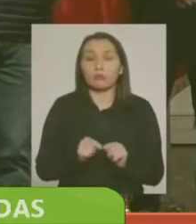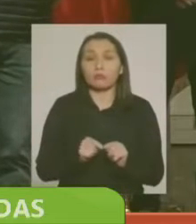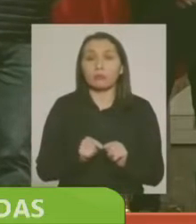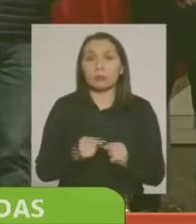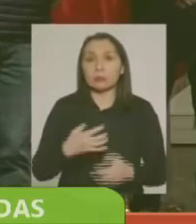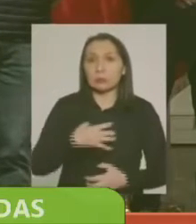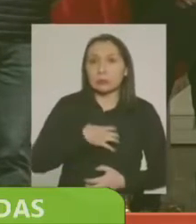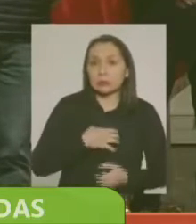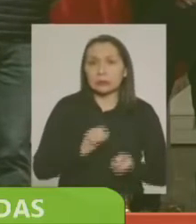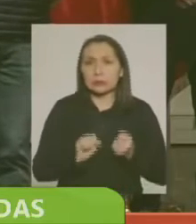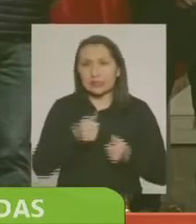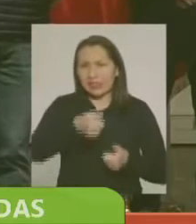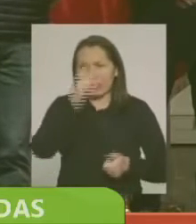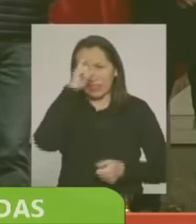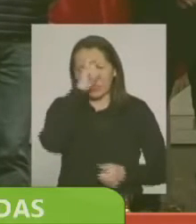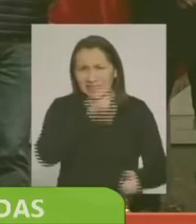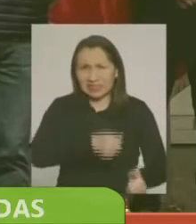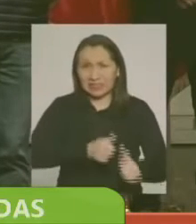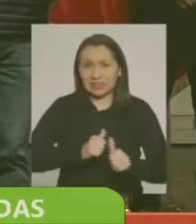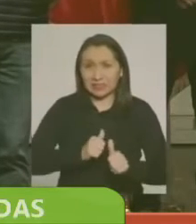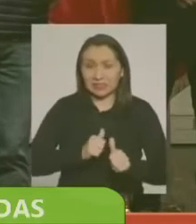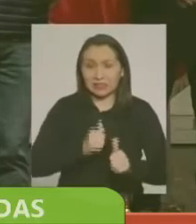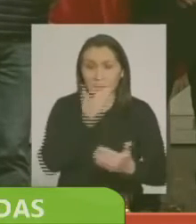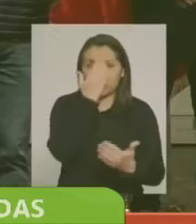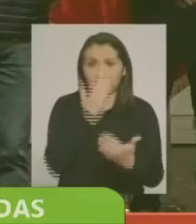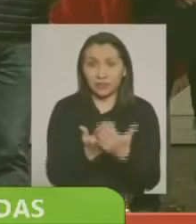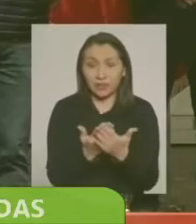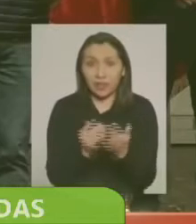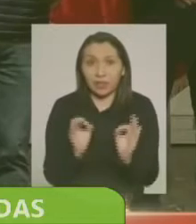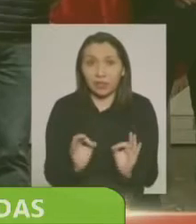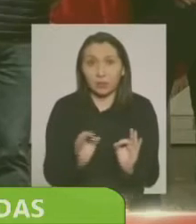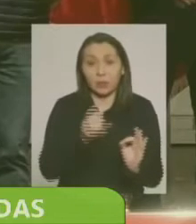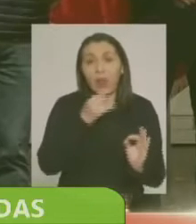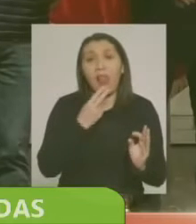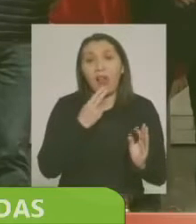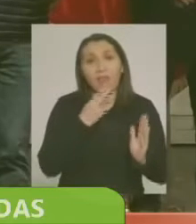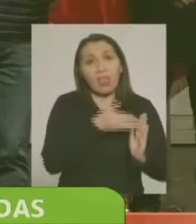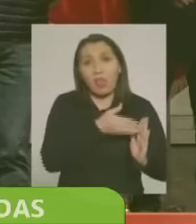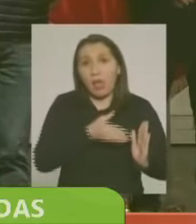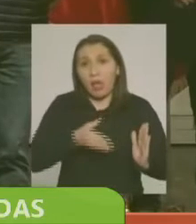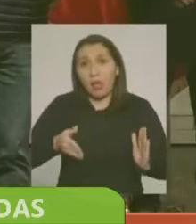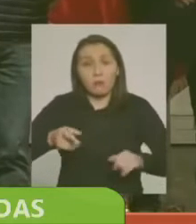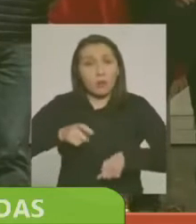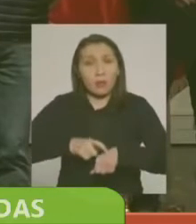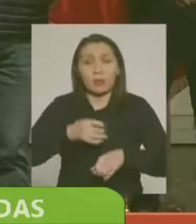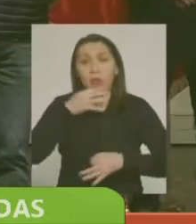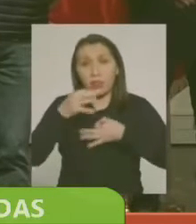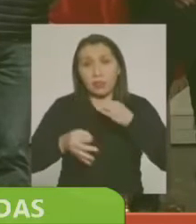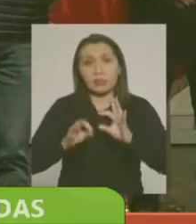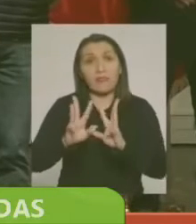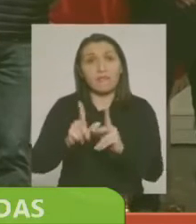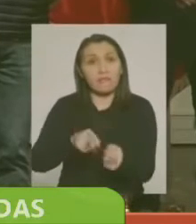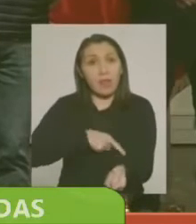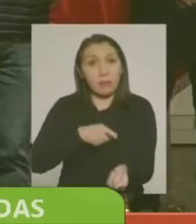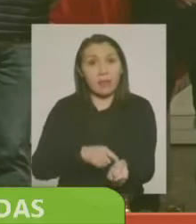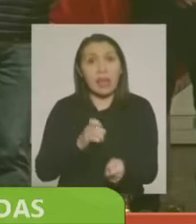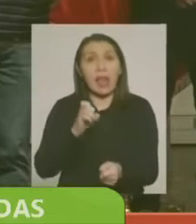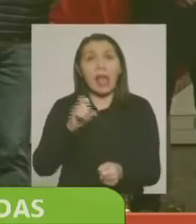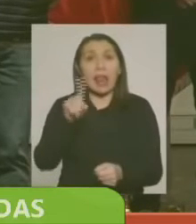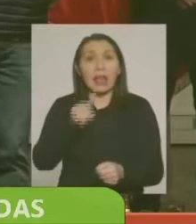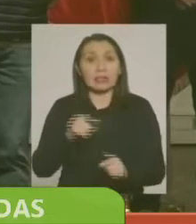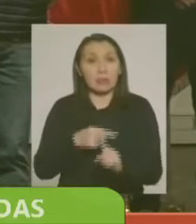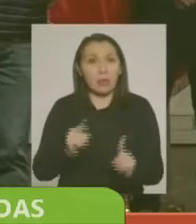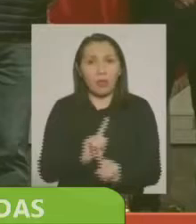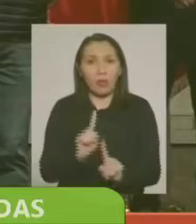sino, por ejemplo, me han preguntado, ¿qué pasa si tengo DICOM? No hay ningún problema, esto es un préstamo que otorga la Tesorería General de la República